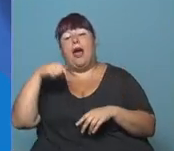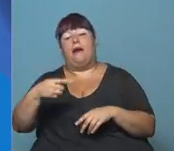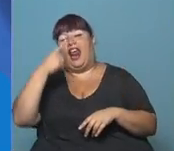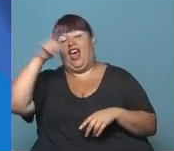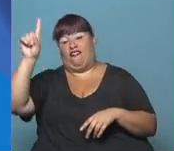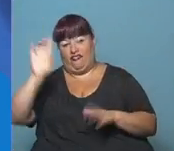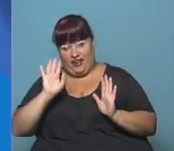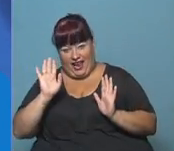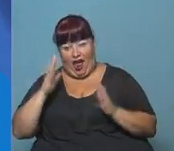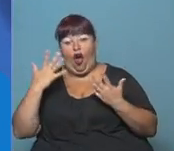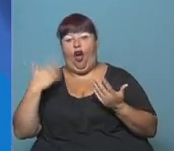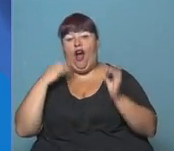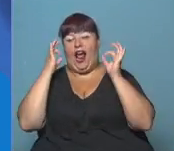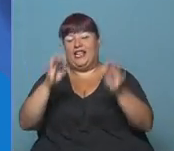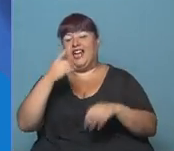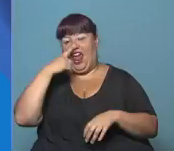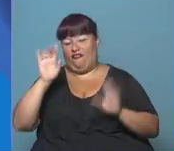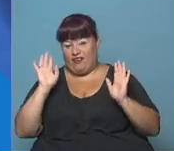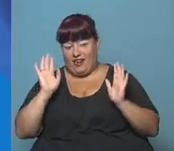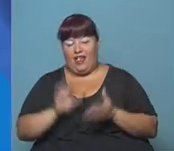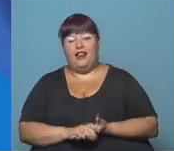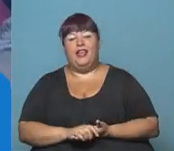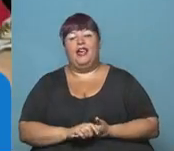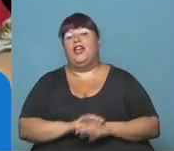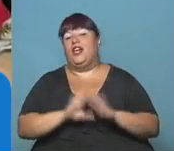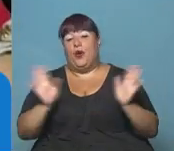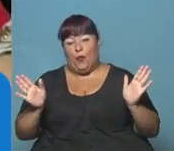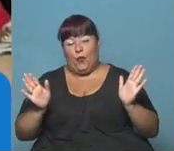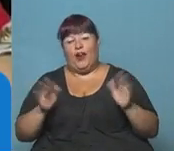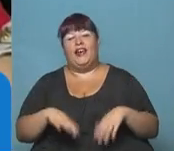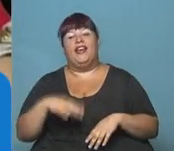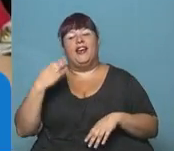final, que esperemos que llegara a esta final, y bueno, y que esta